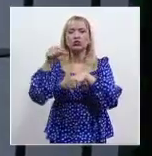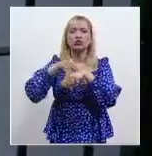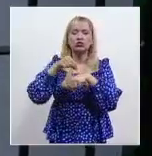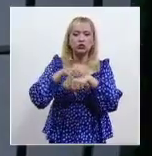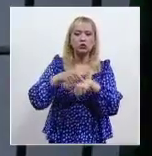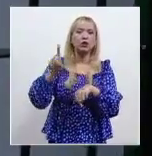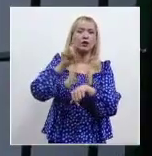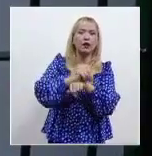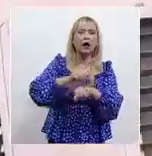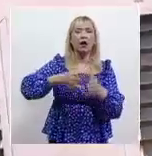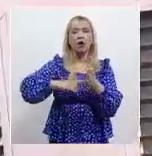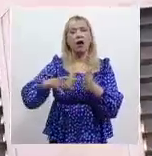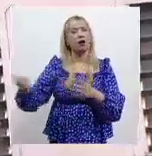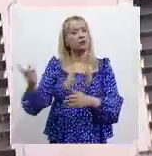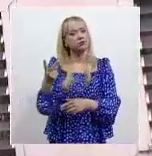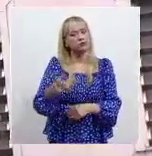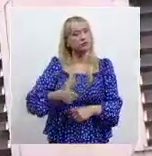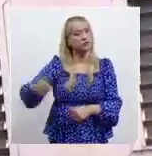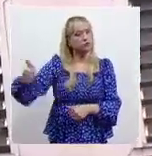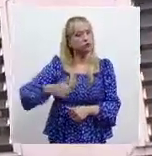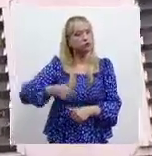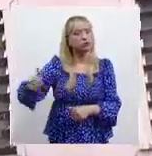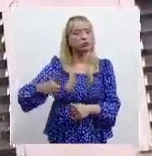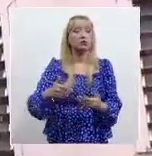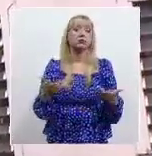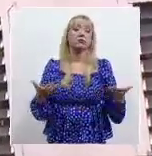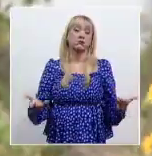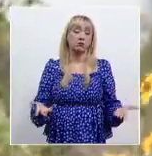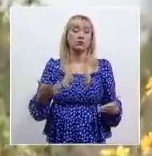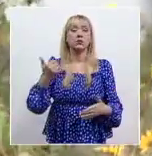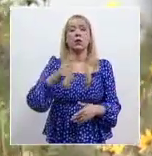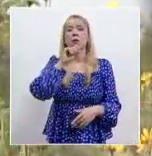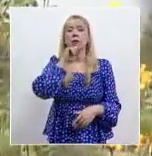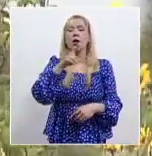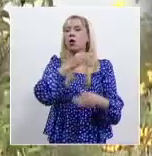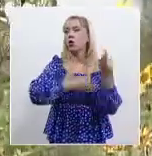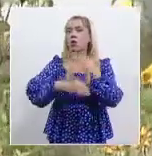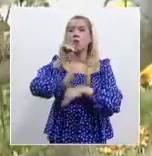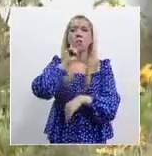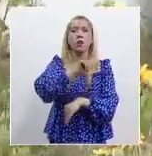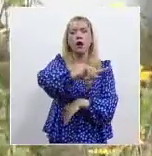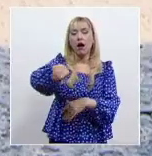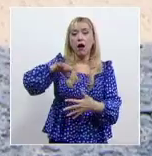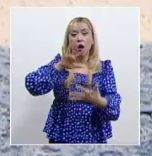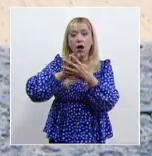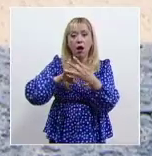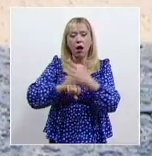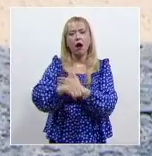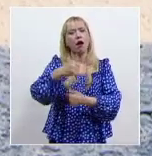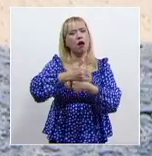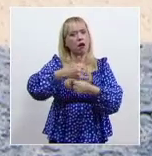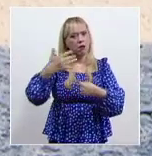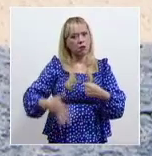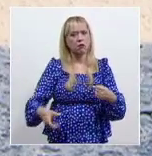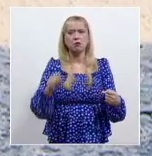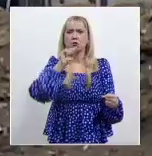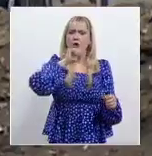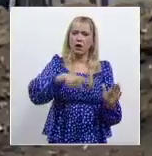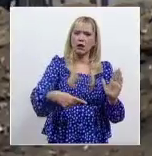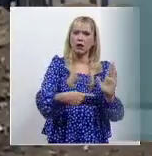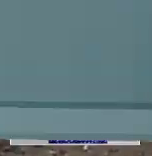la mujer y su hijo. La sentencia tiene efectos generales para todas las internas que se encuentran en el Ceferezo 16 en